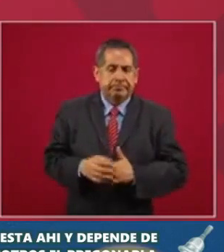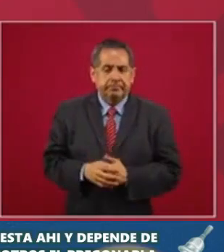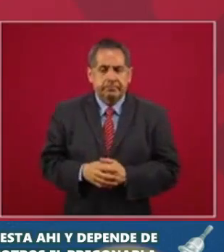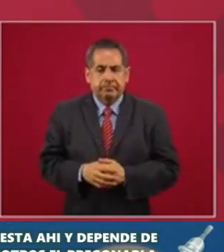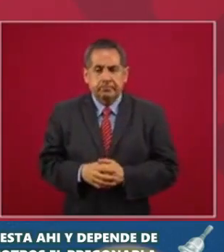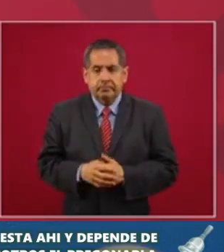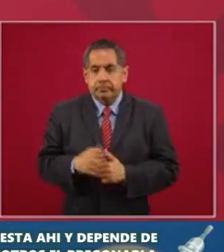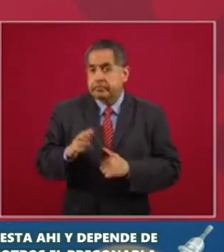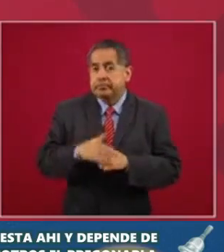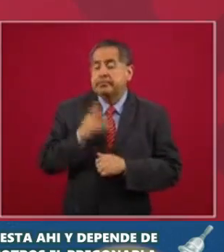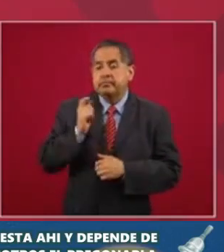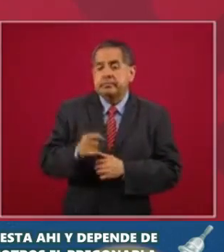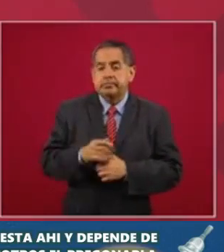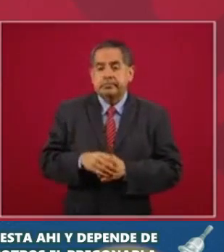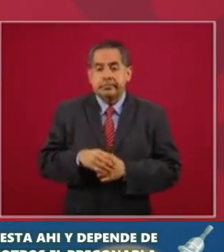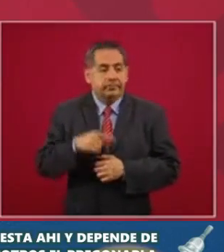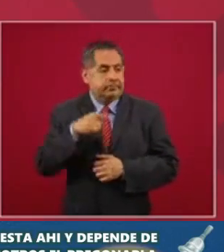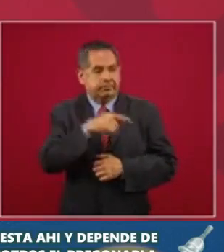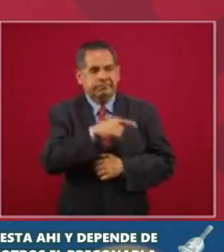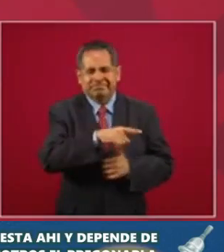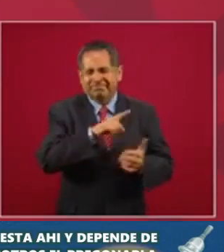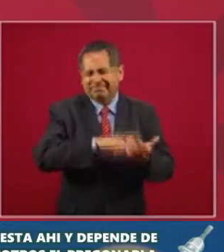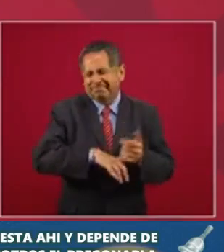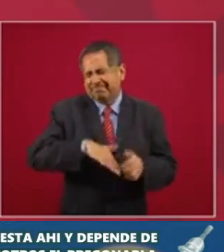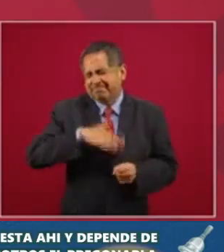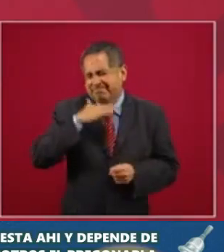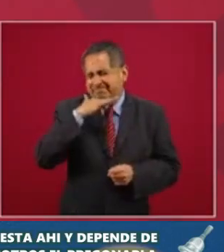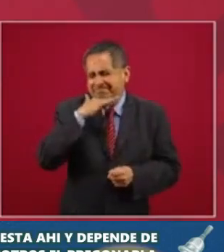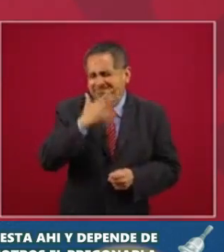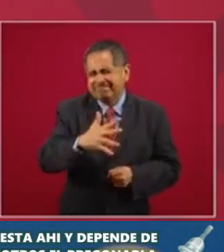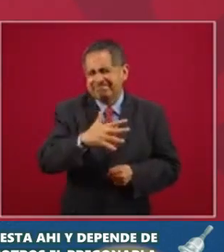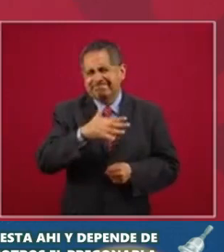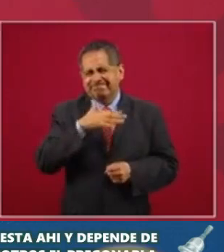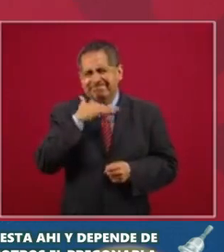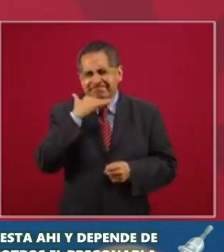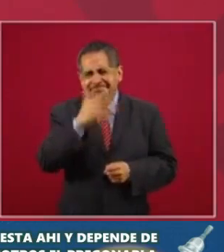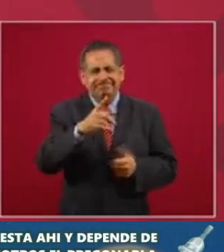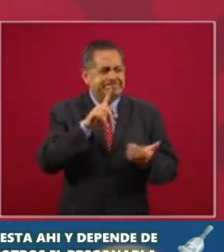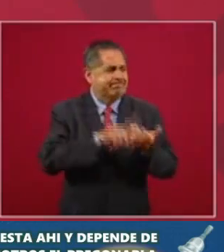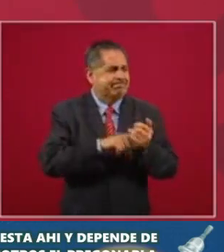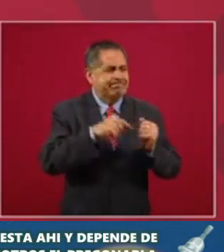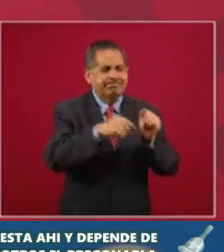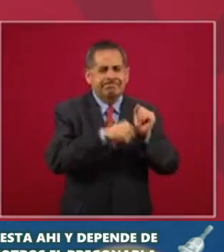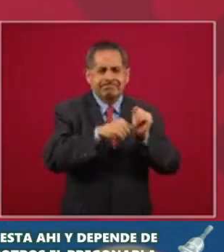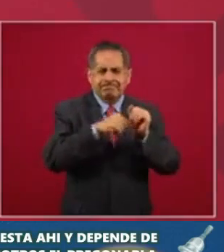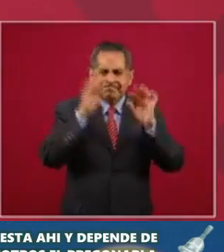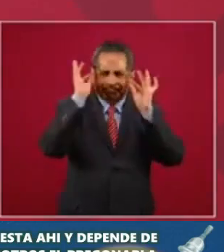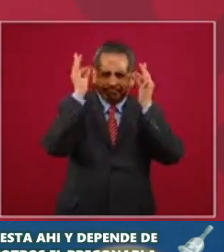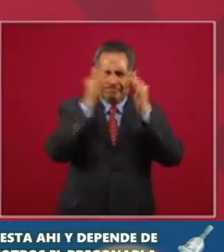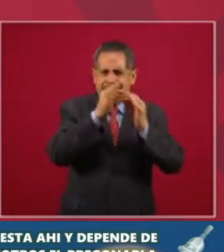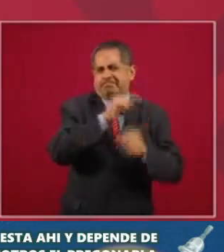porque imperaba la corrupción en las aduanas